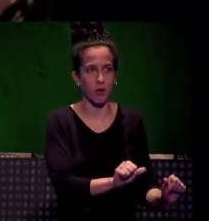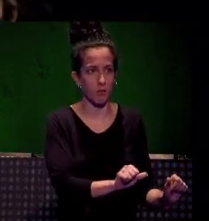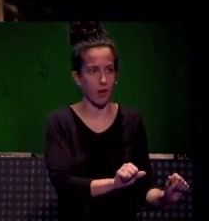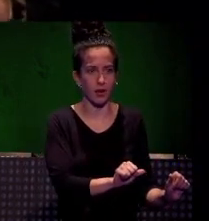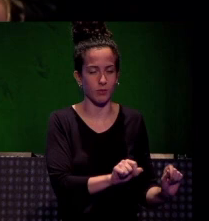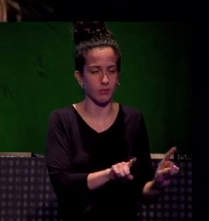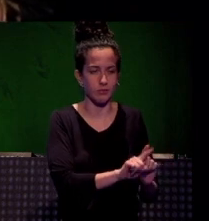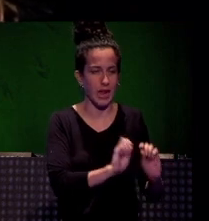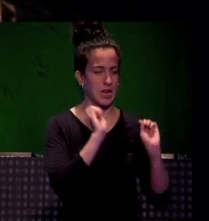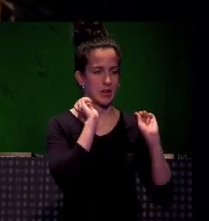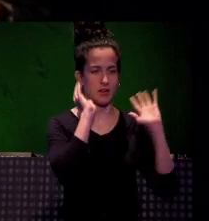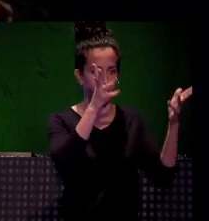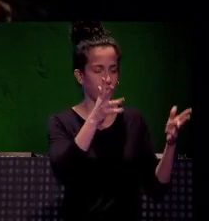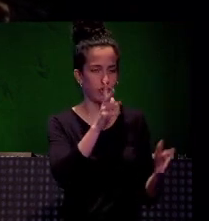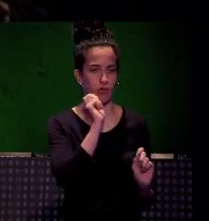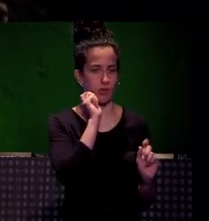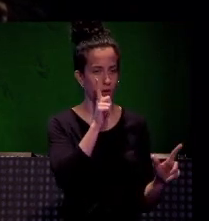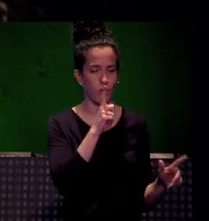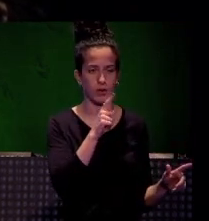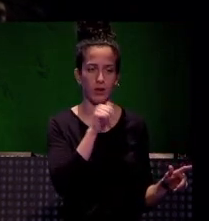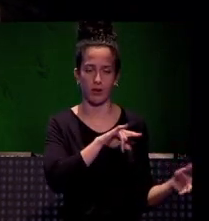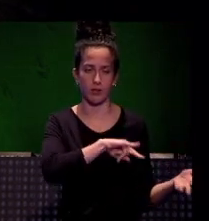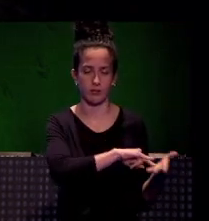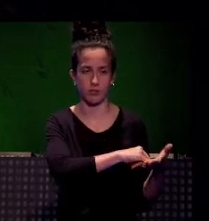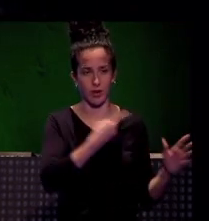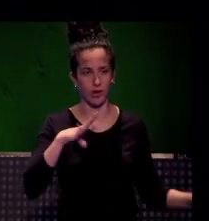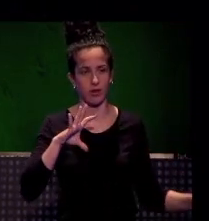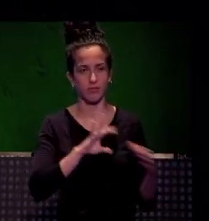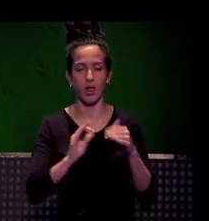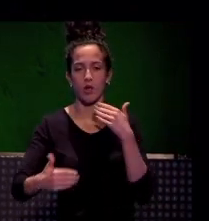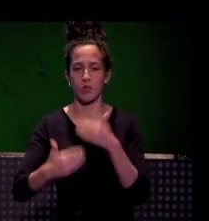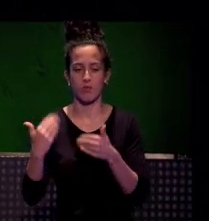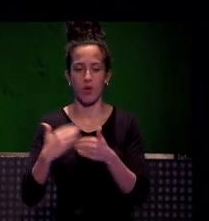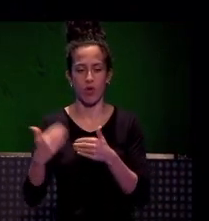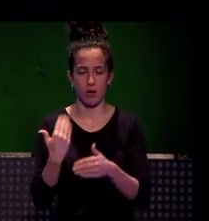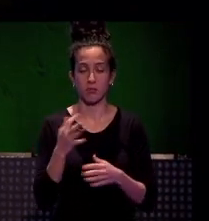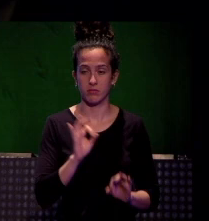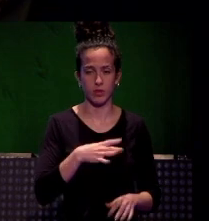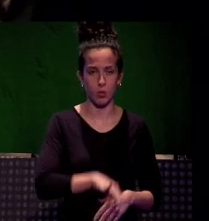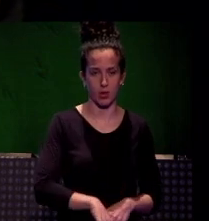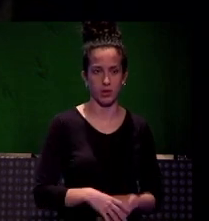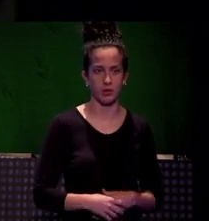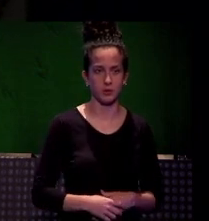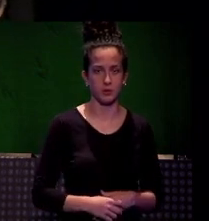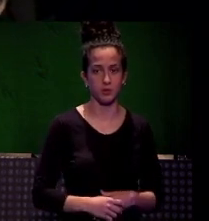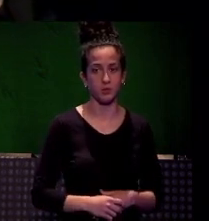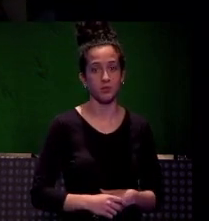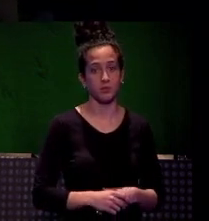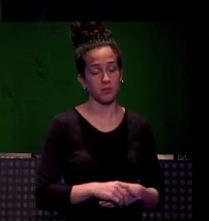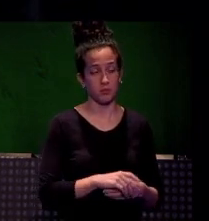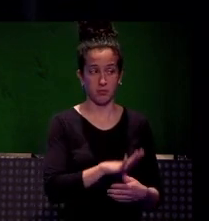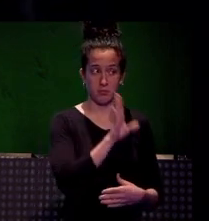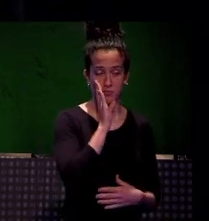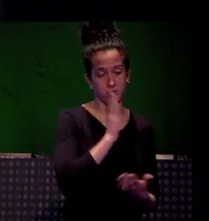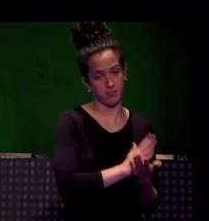revolución de la tecnología en la moda es posible pero por otro lado lo que vemos